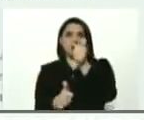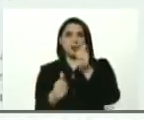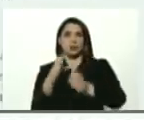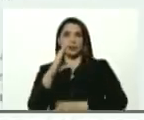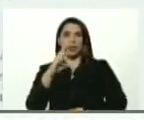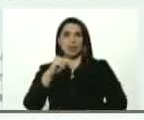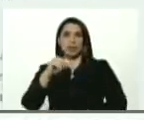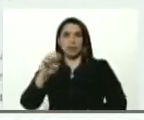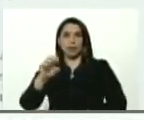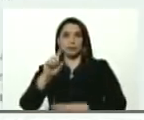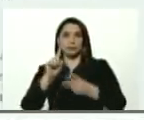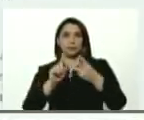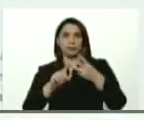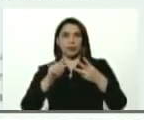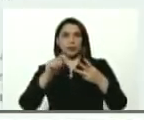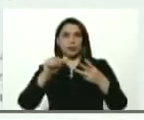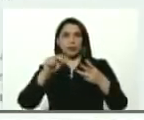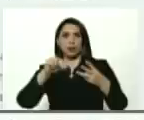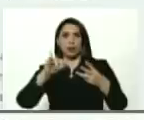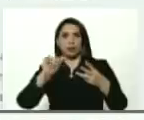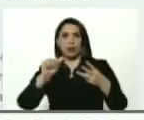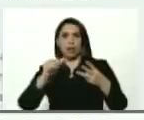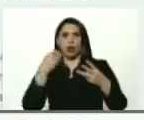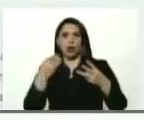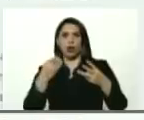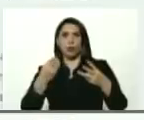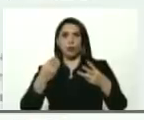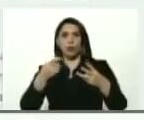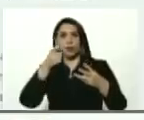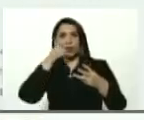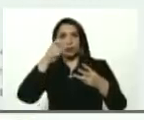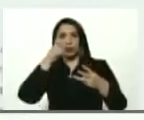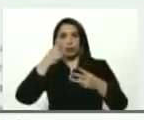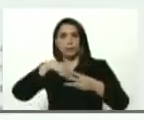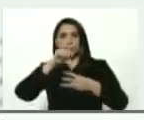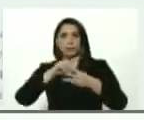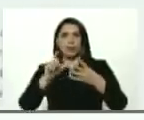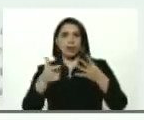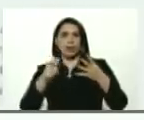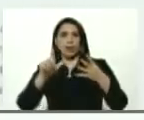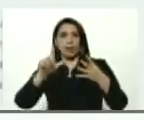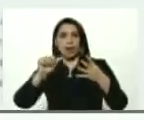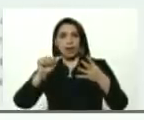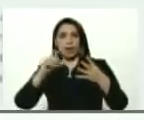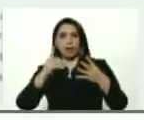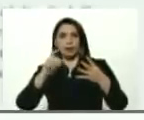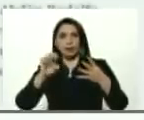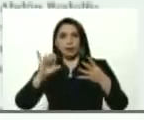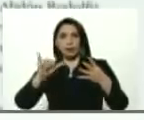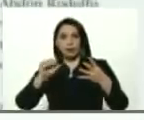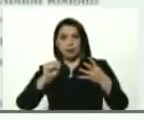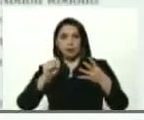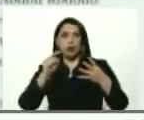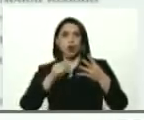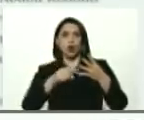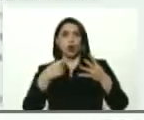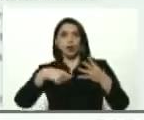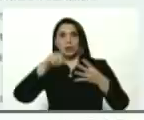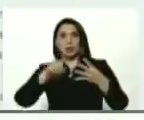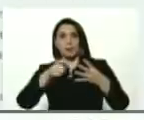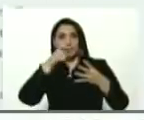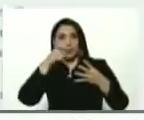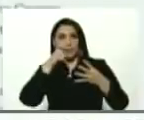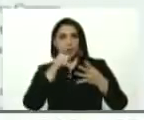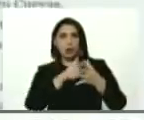CNE, Tania D'Amelio Jardiet como rectora principal, Gladys María Gutiérrez Alvarado como rectora principal y José